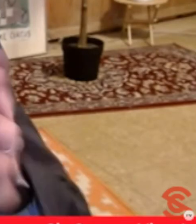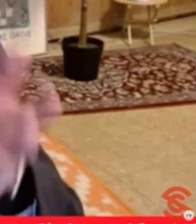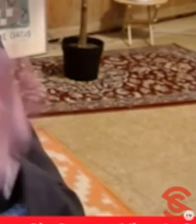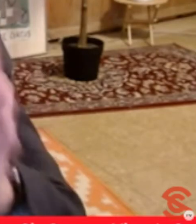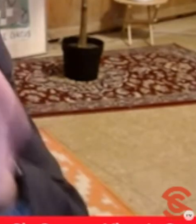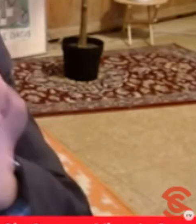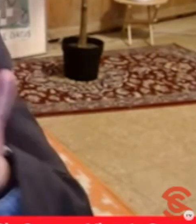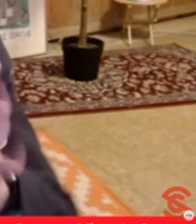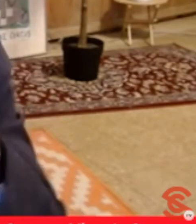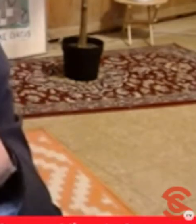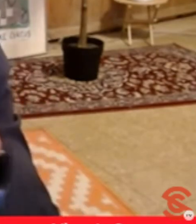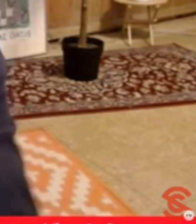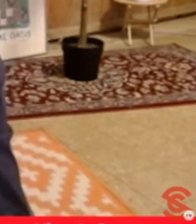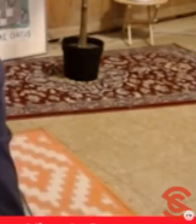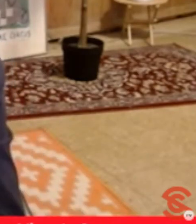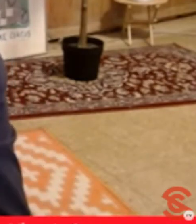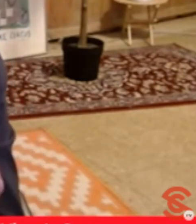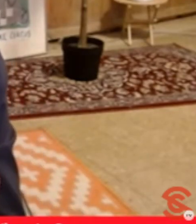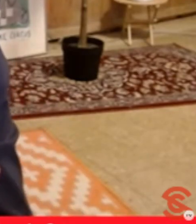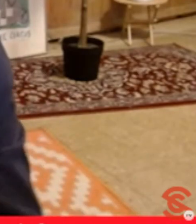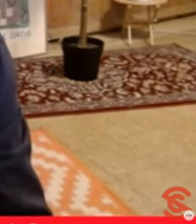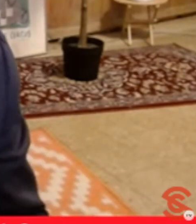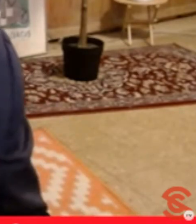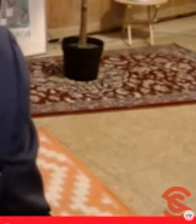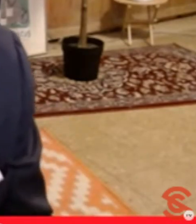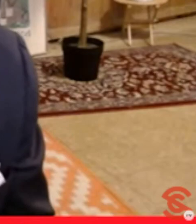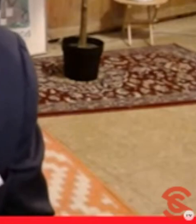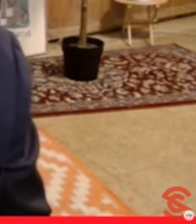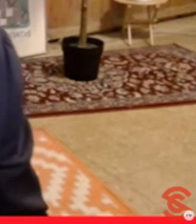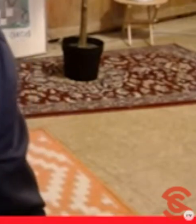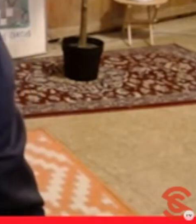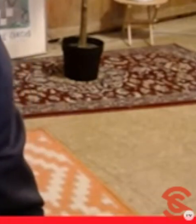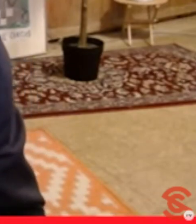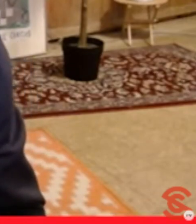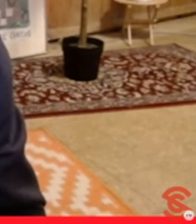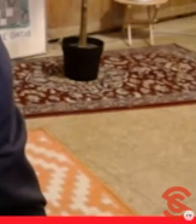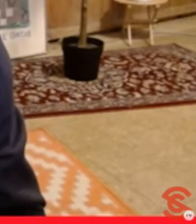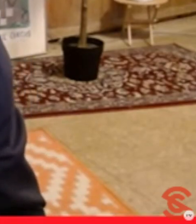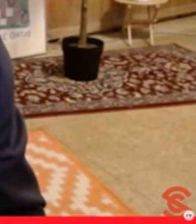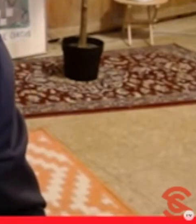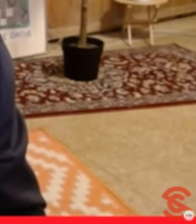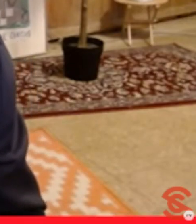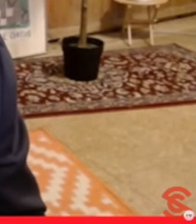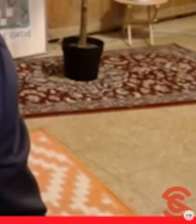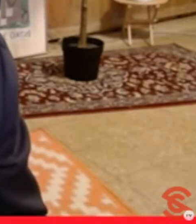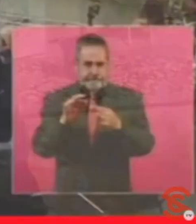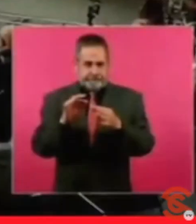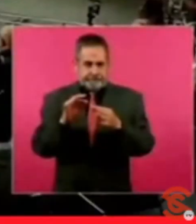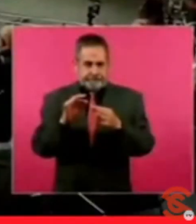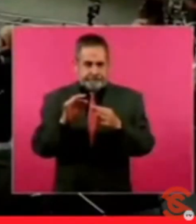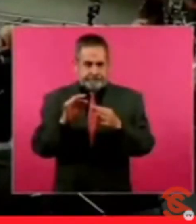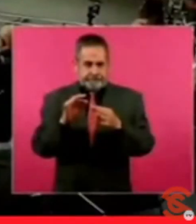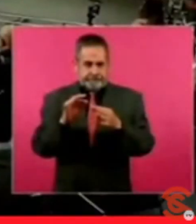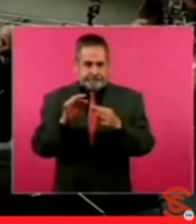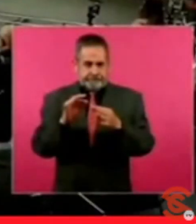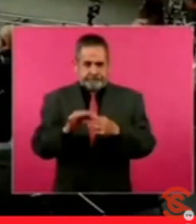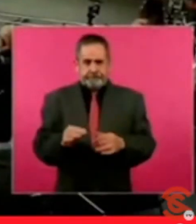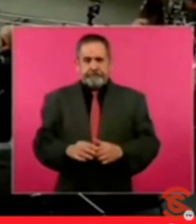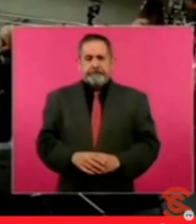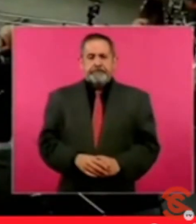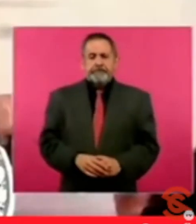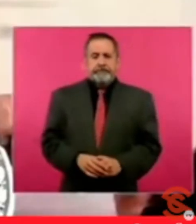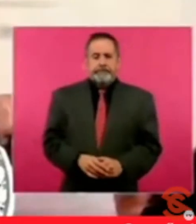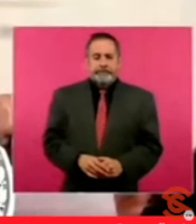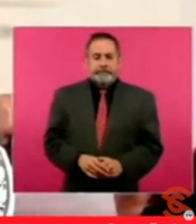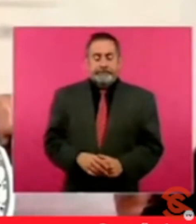hacer este tipo de determinaciones. Yo ni se las quiero contar. Escúchelas usted del mismo presidente. Ya